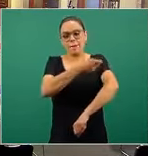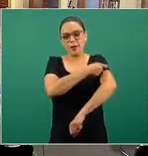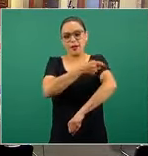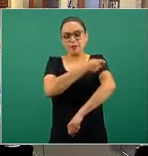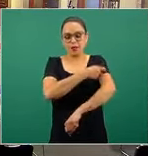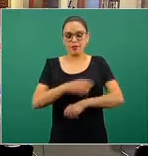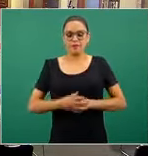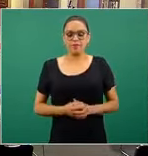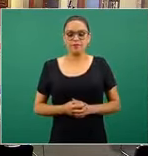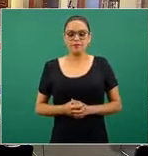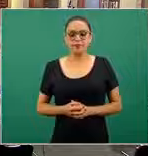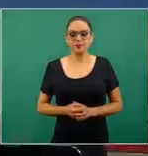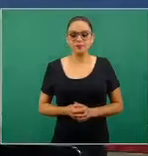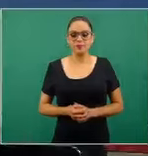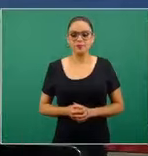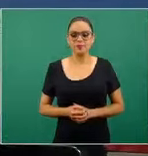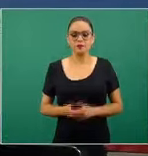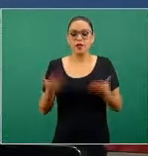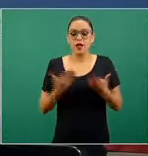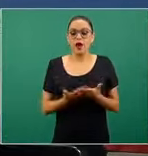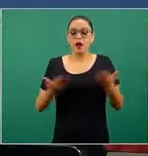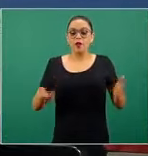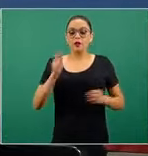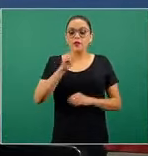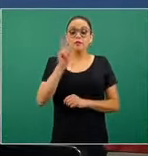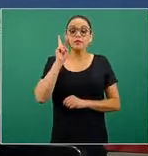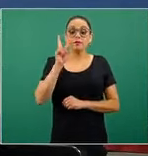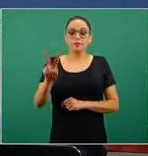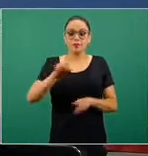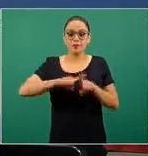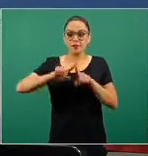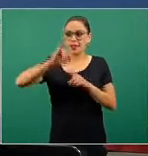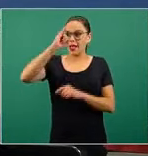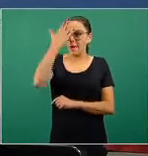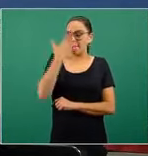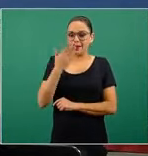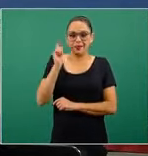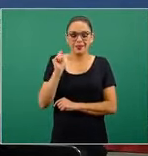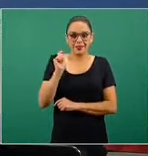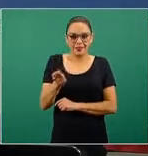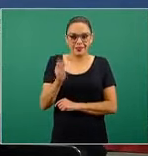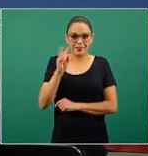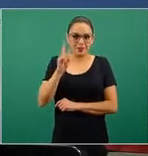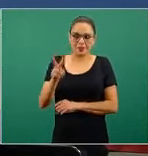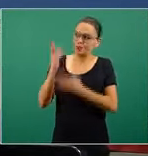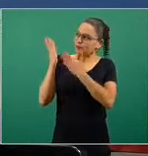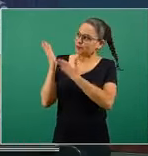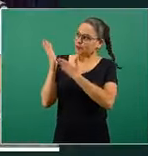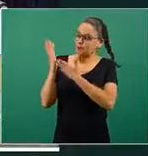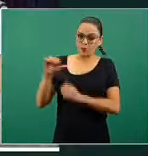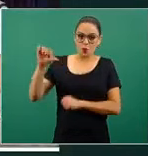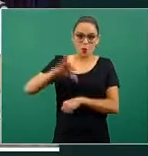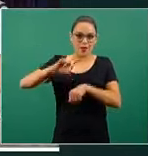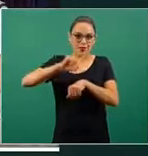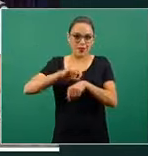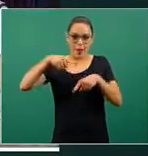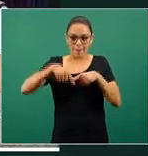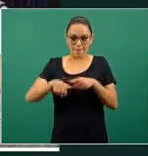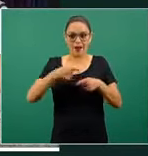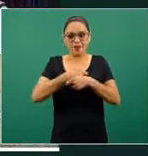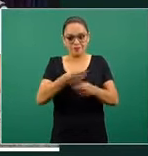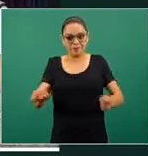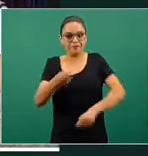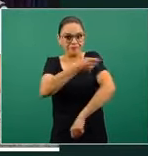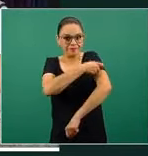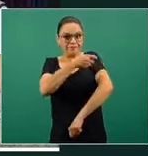diapositiva, tenemos ya ahora algunas imágenes de lo que ha significado la campaña el día de hoy, la